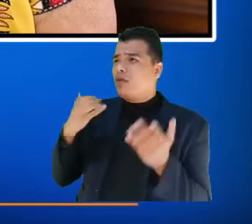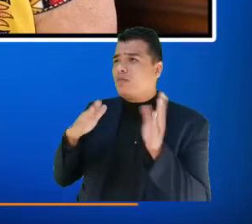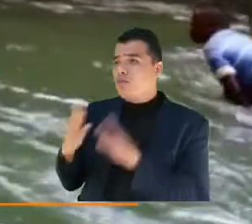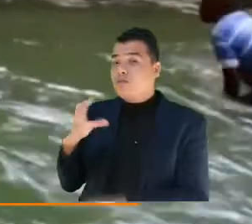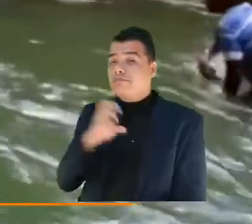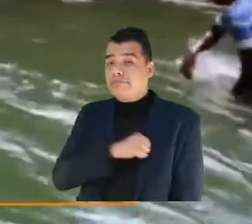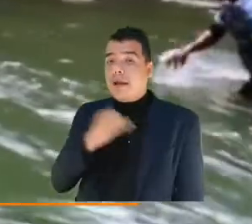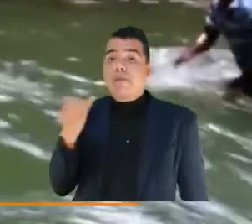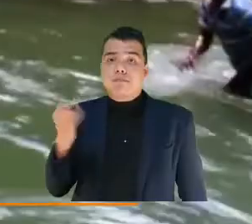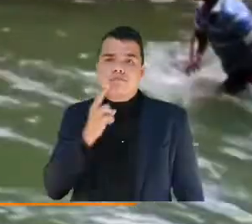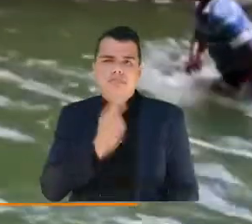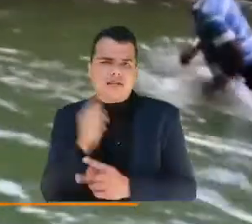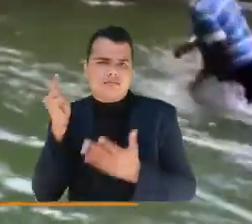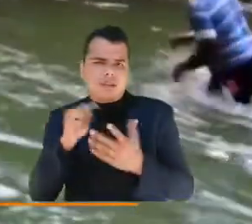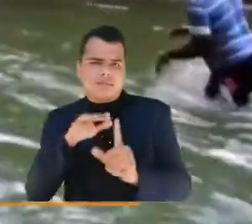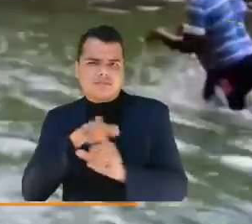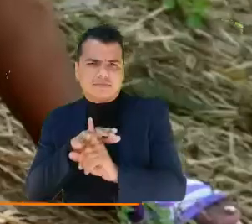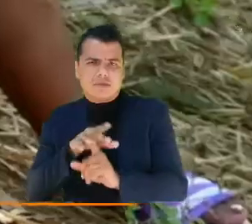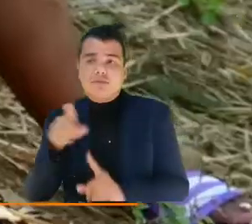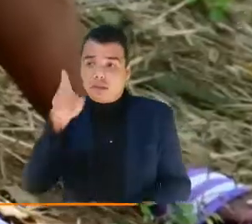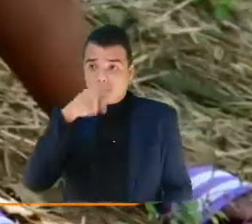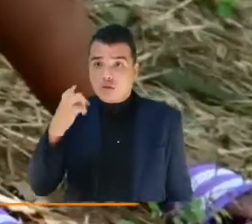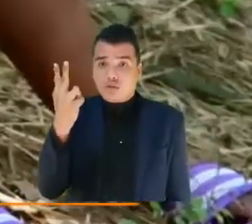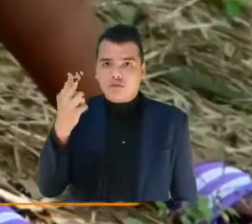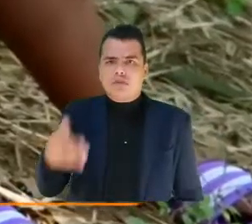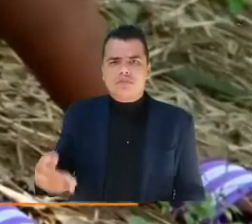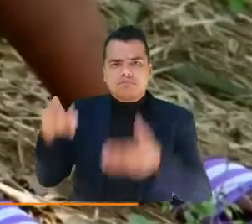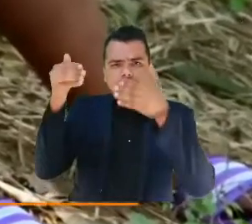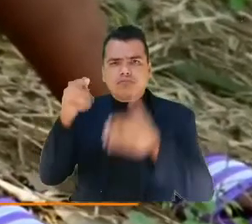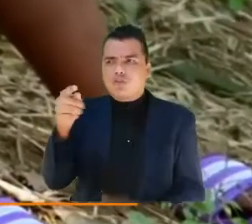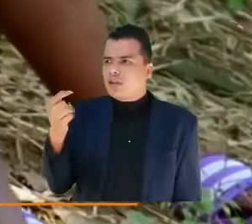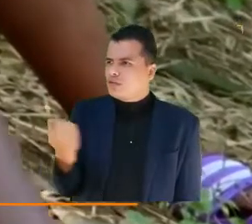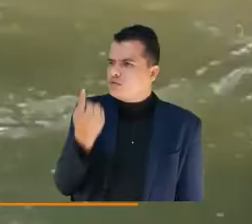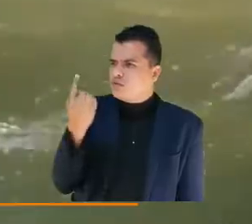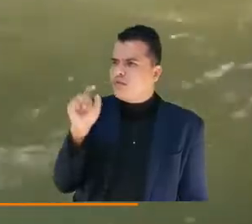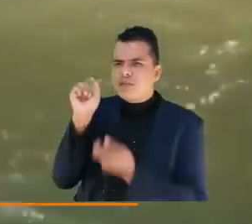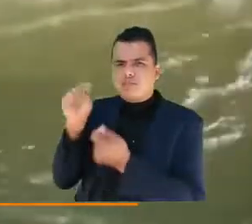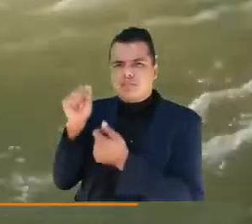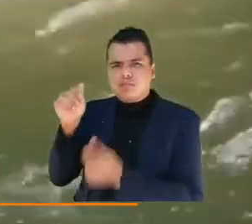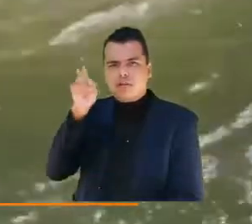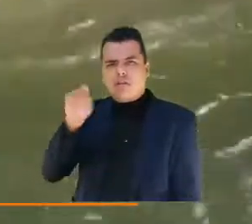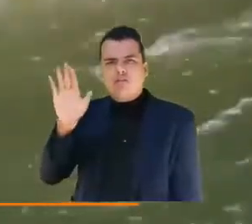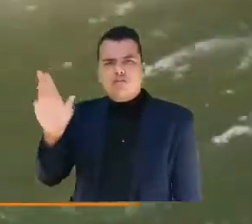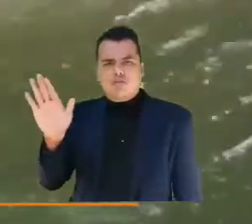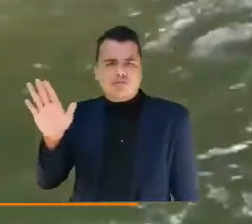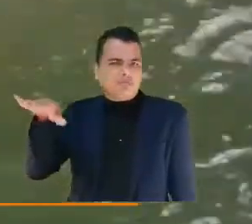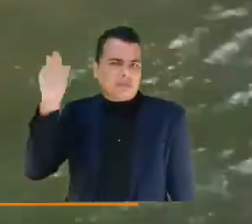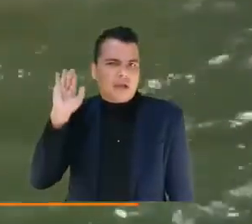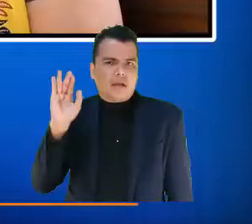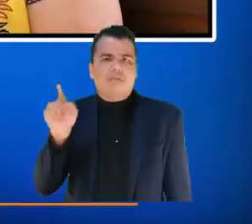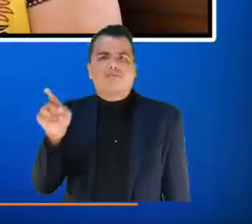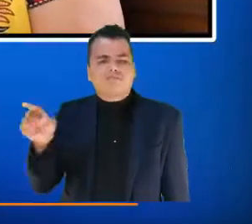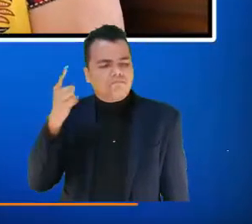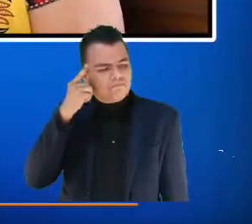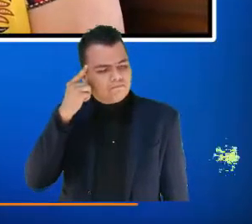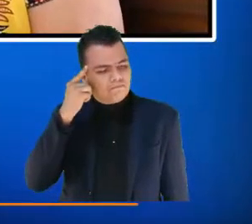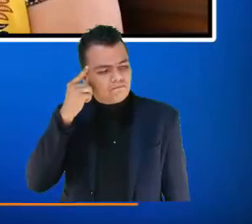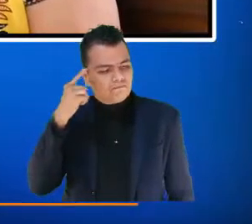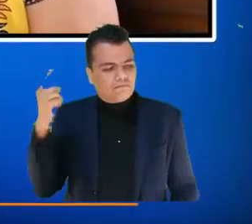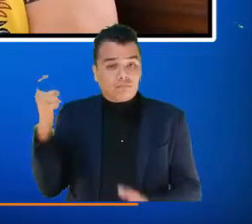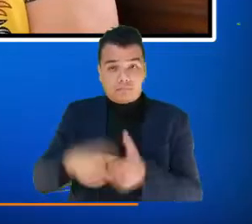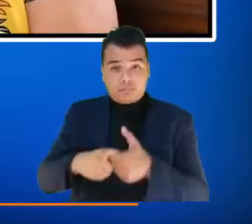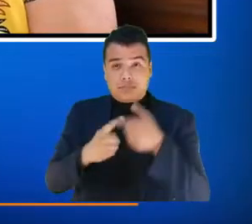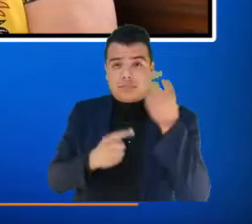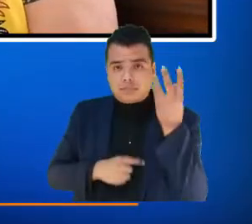¿no? Usted ha sacado adelante a sus dos hijos prácticamente sola, pero usted, por ejemplo, también